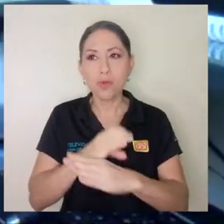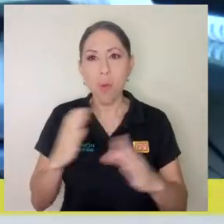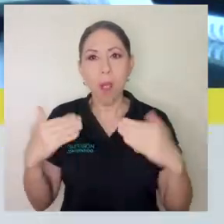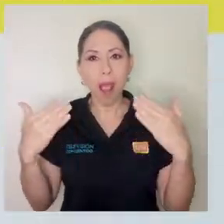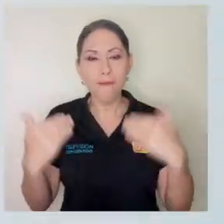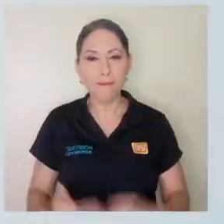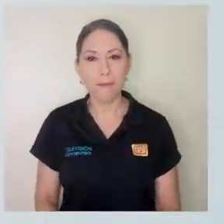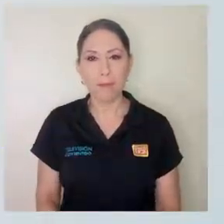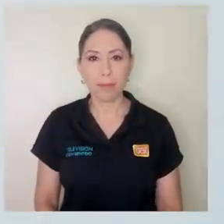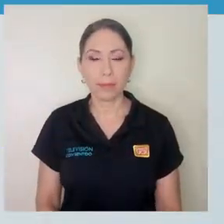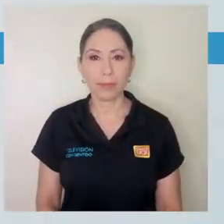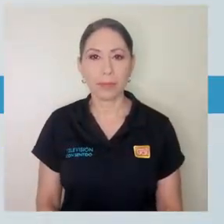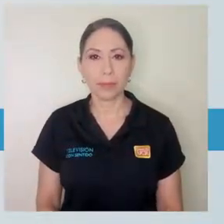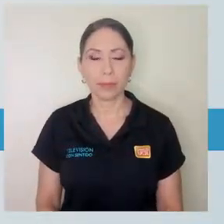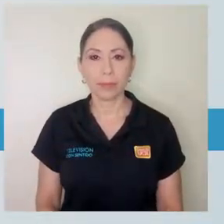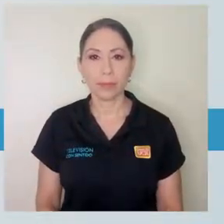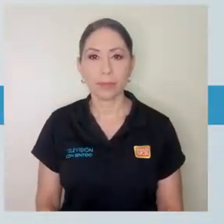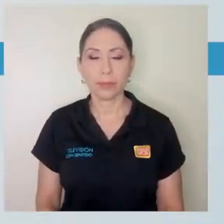ambiental.